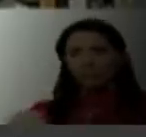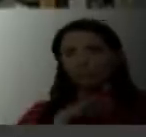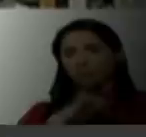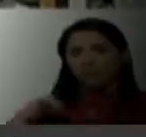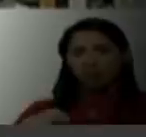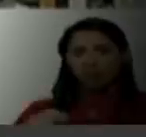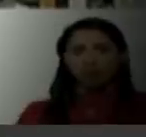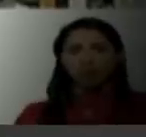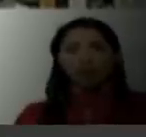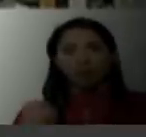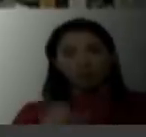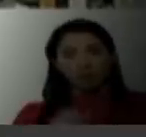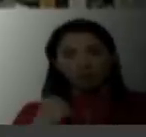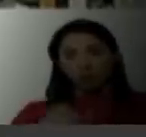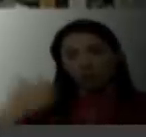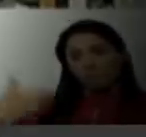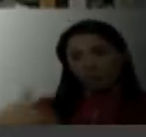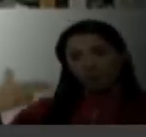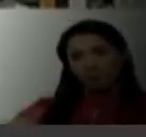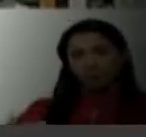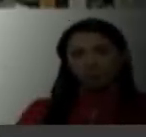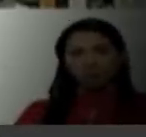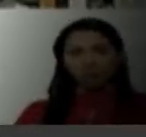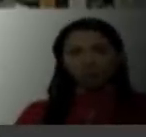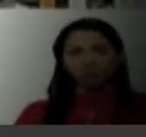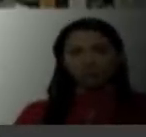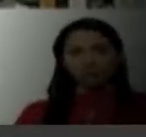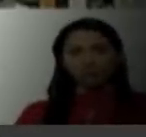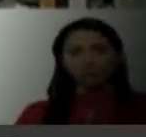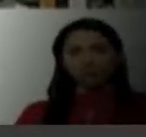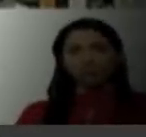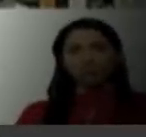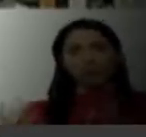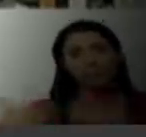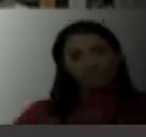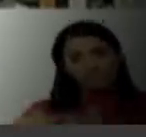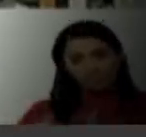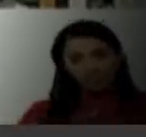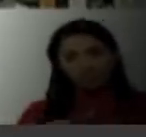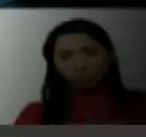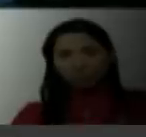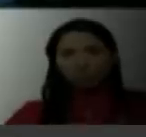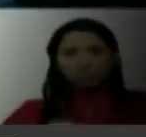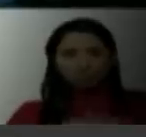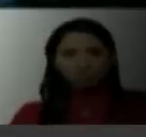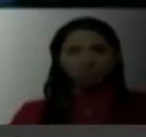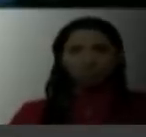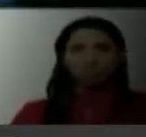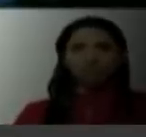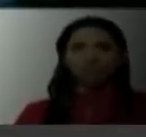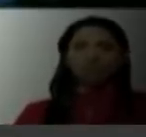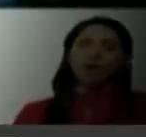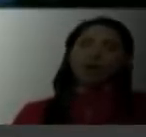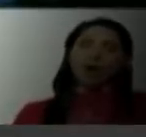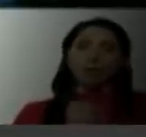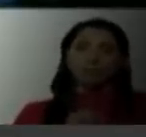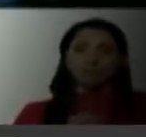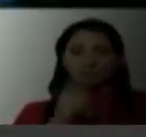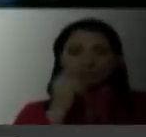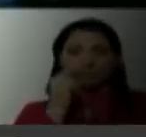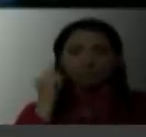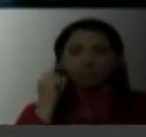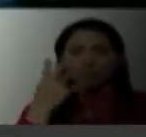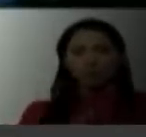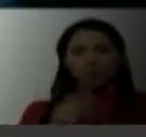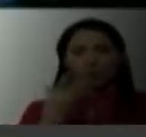trabajadores que demandan mejoras salariales y de condiciones laborales. Por otro lado, desde Toronto, el integrante del Sindicato